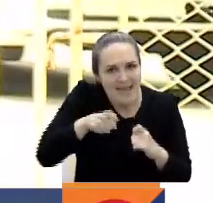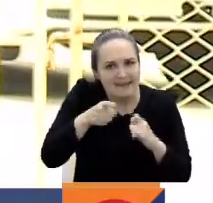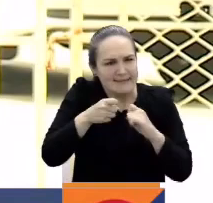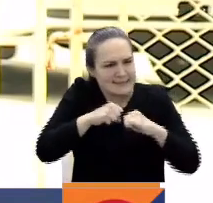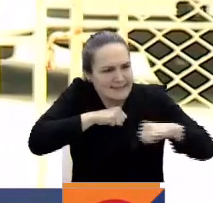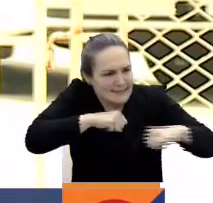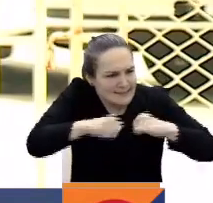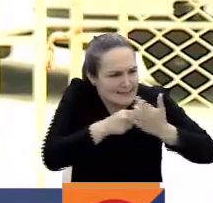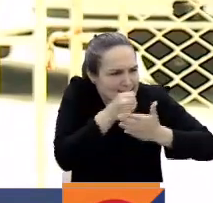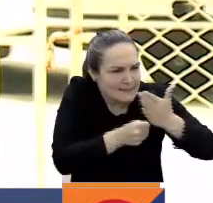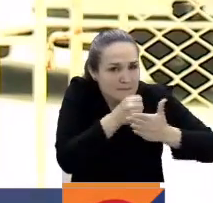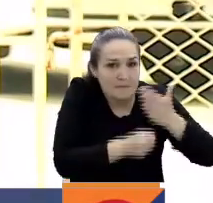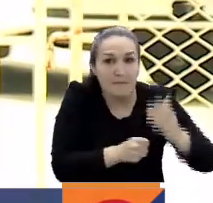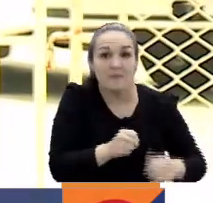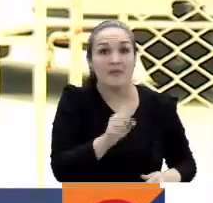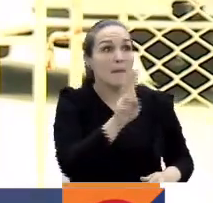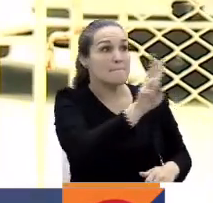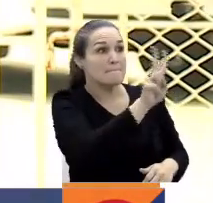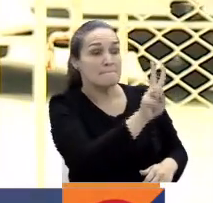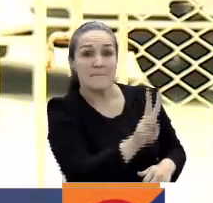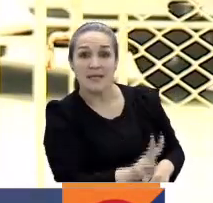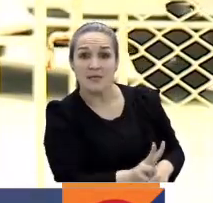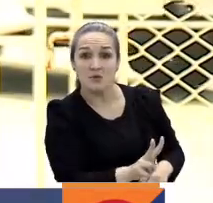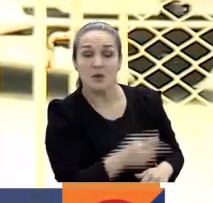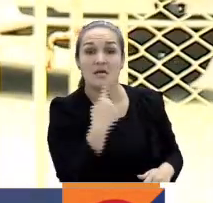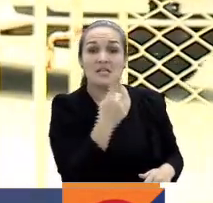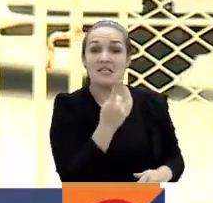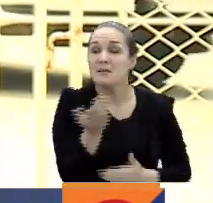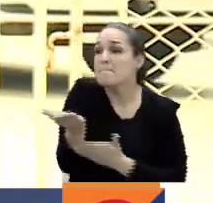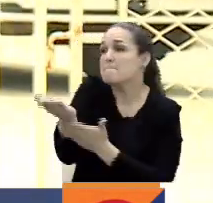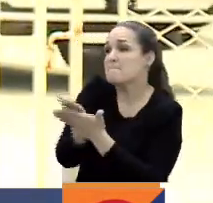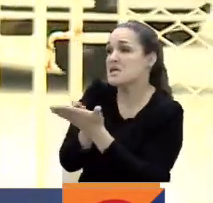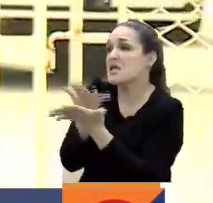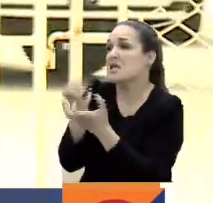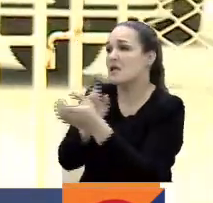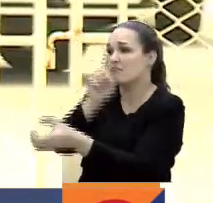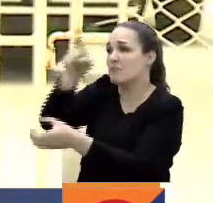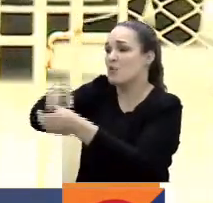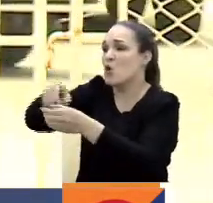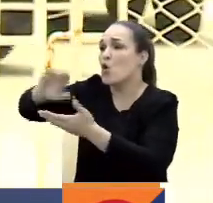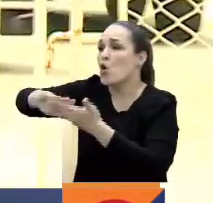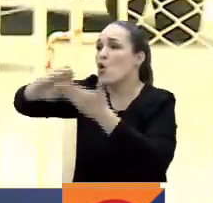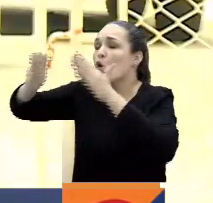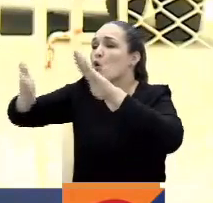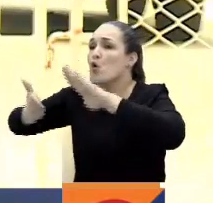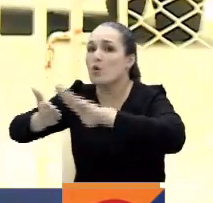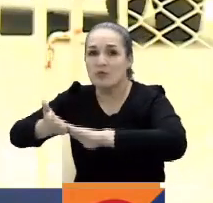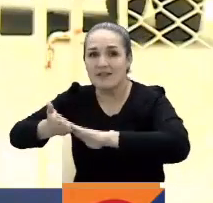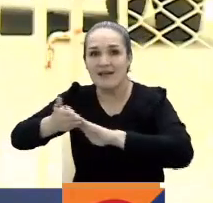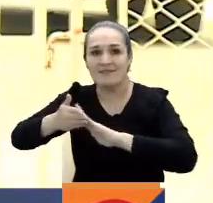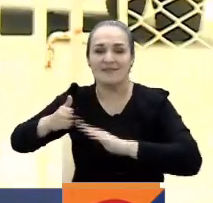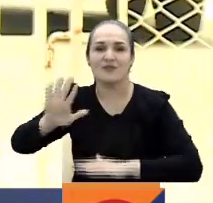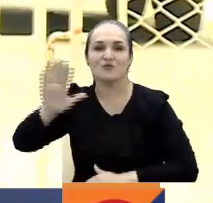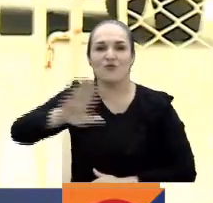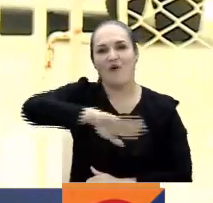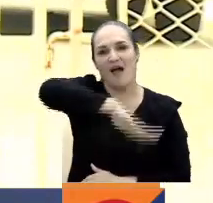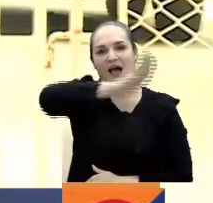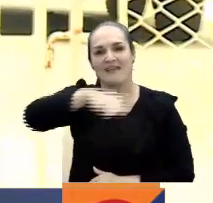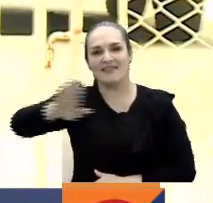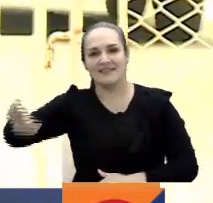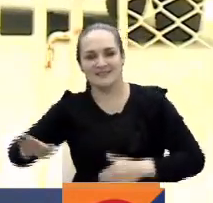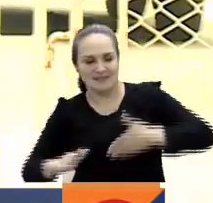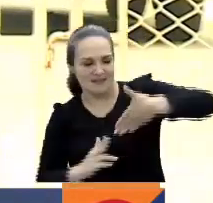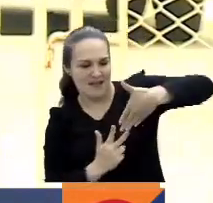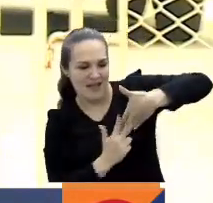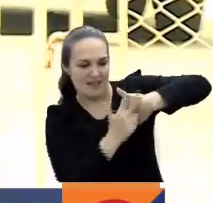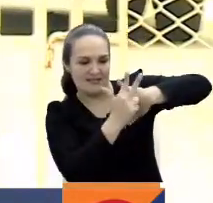Venezuela ha pedido su ingreso a la comunidad andina y lo mismo ha hecho la República de Chile. Y un poco